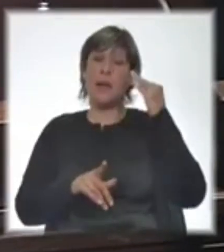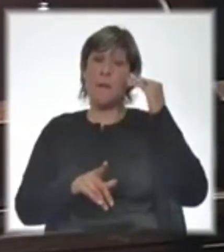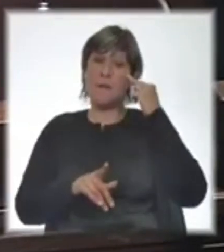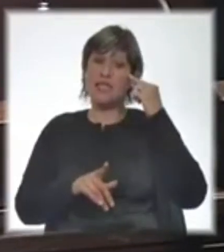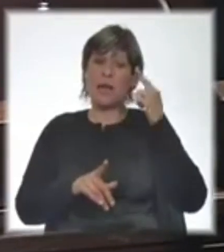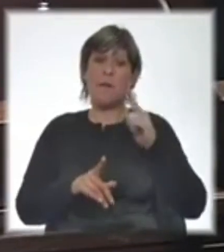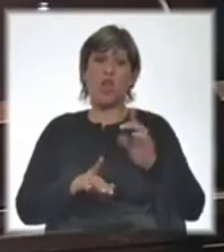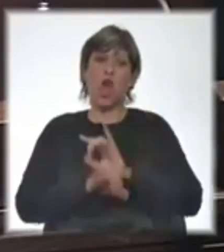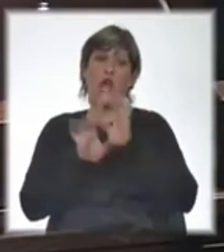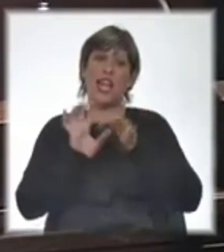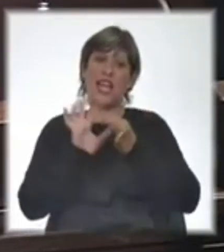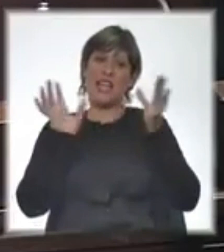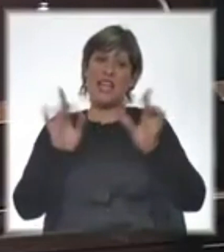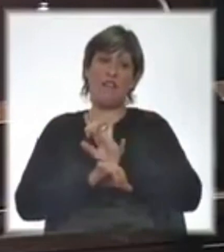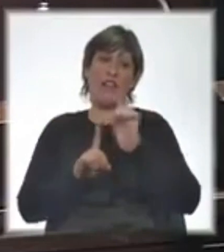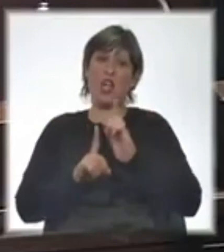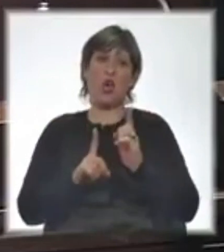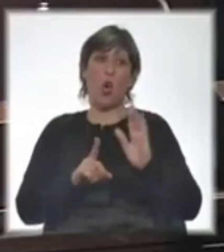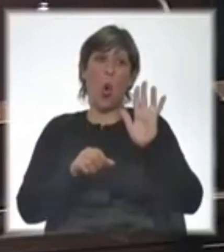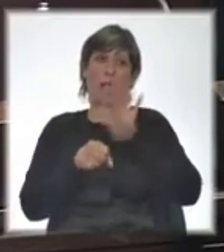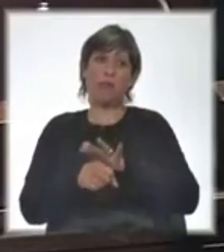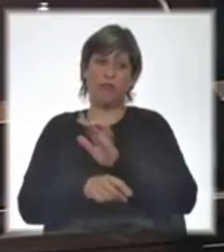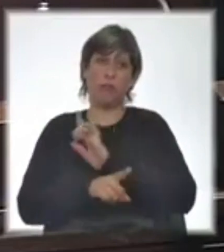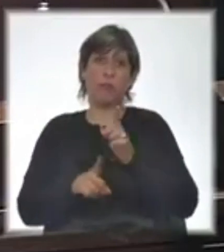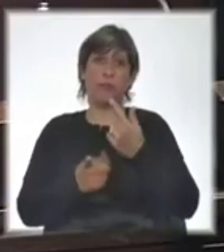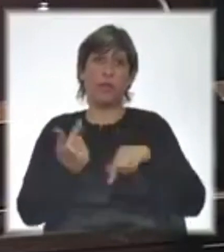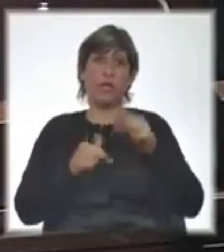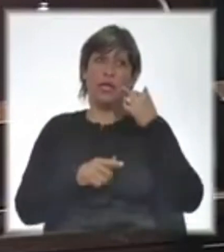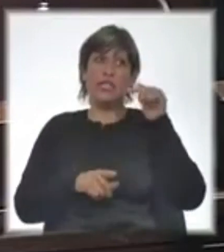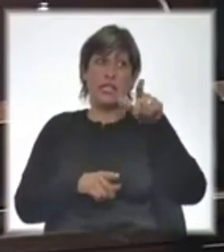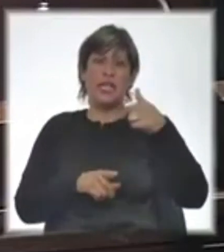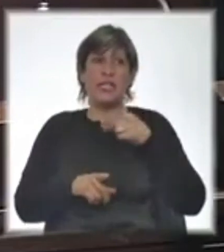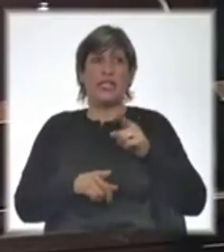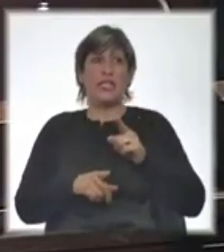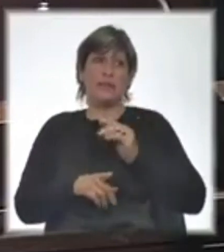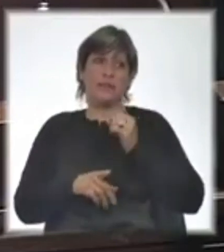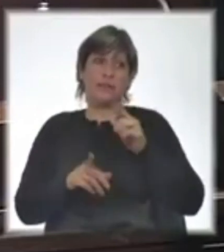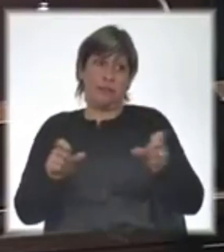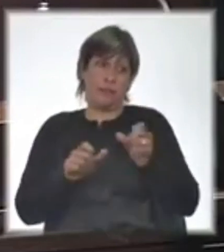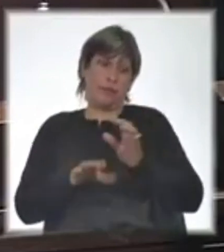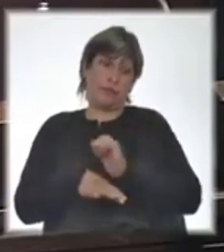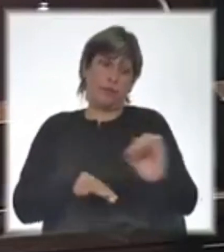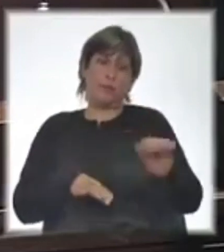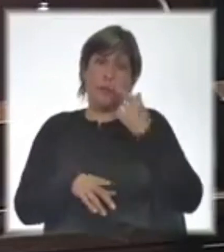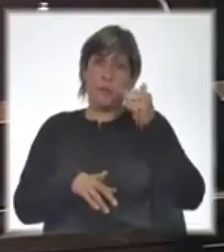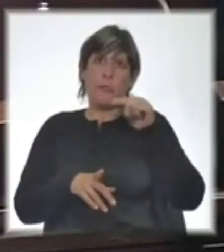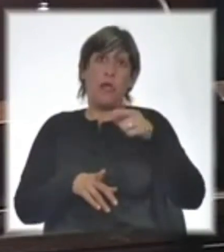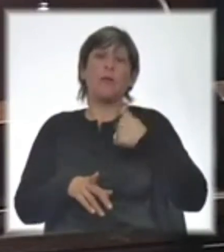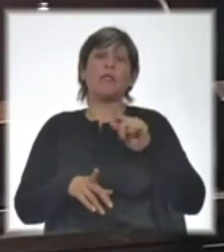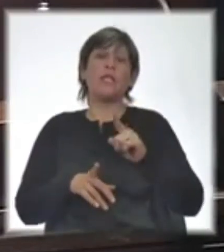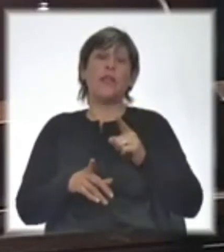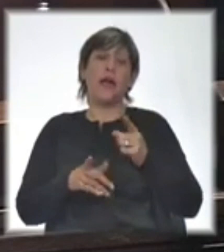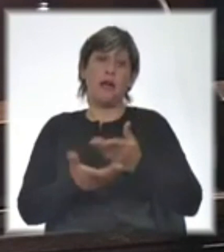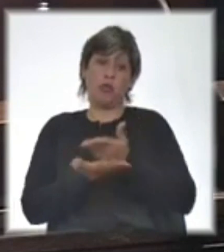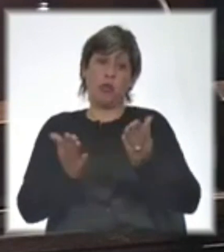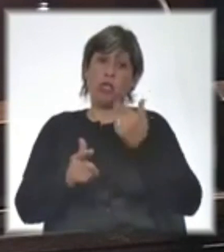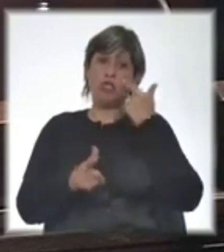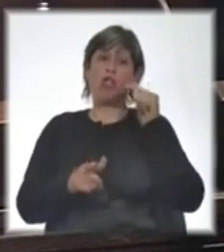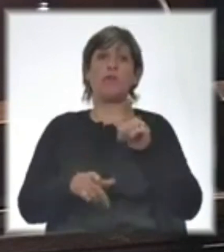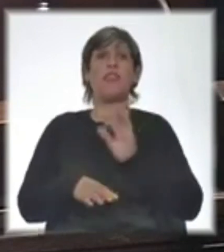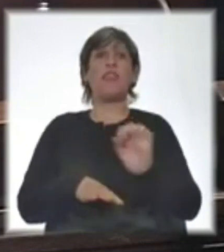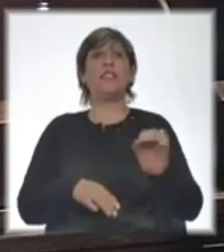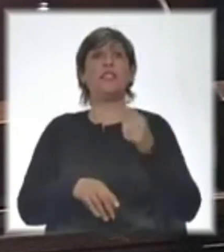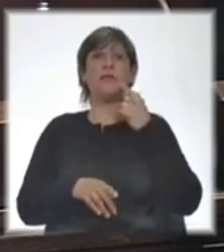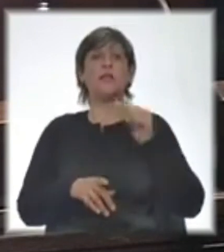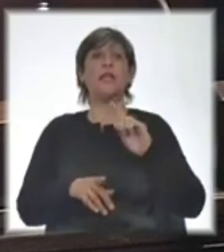censura, y el que comete un delito al expresar el pensamiento queda objeto de las consecuencias de ese delito. Luego